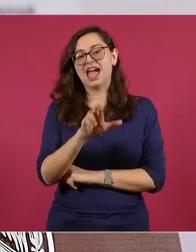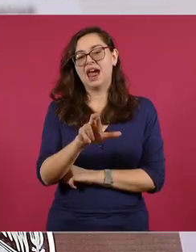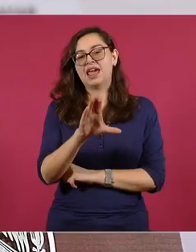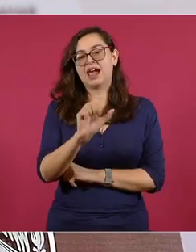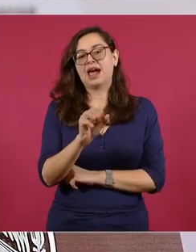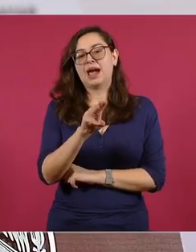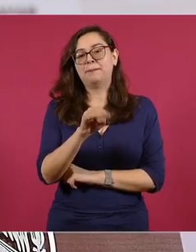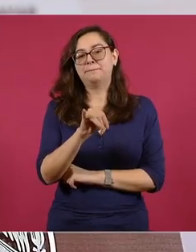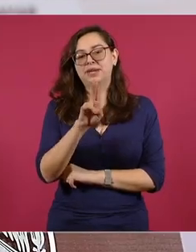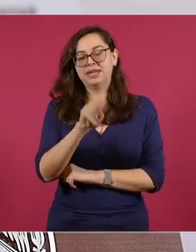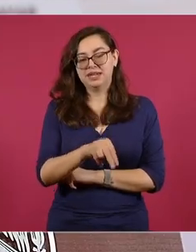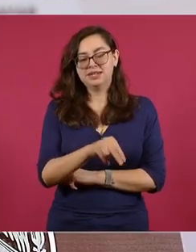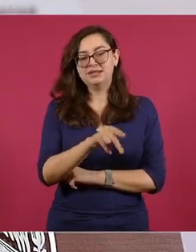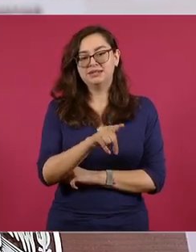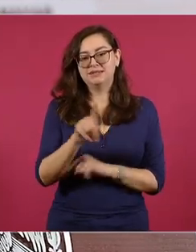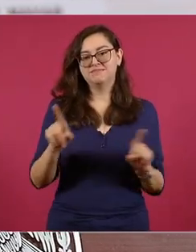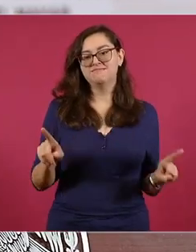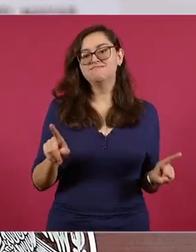Y